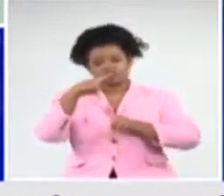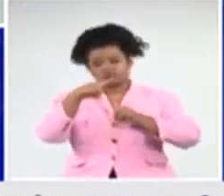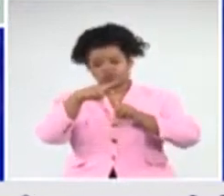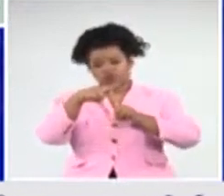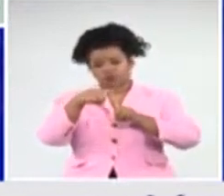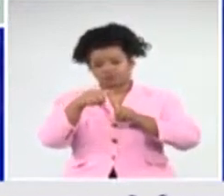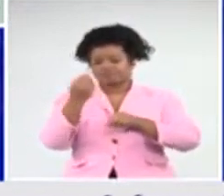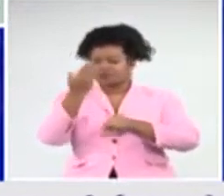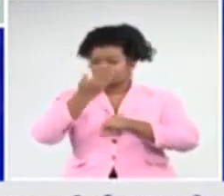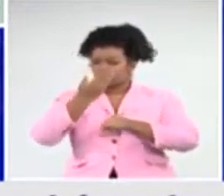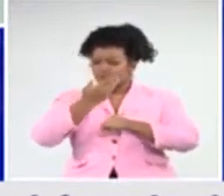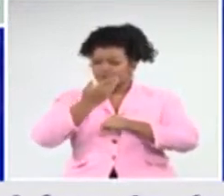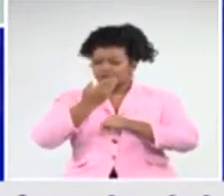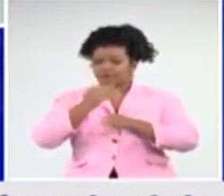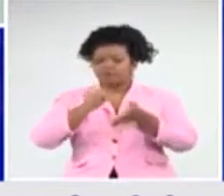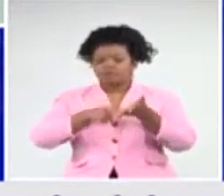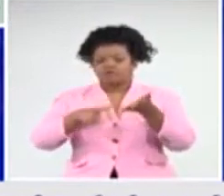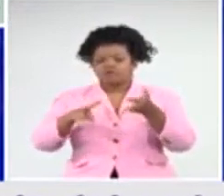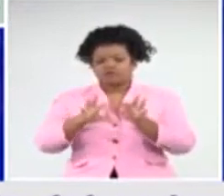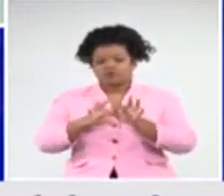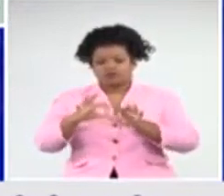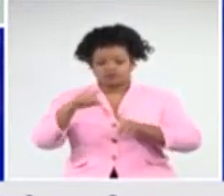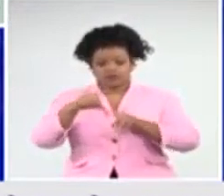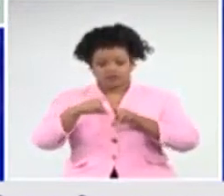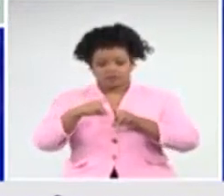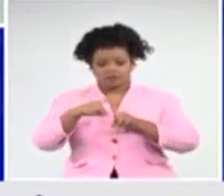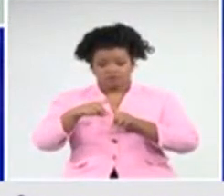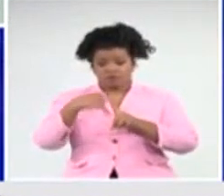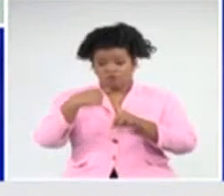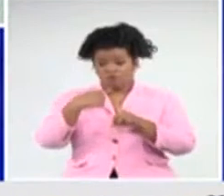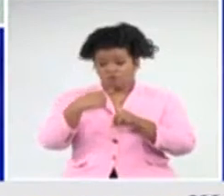Guantánamo, que tiene una positividad de un